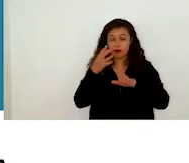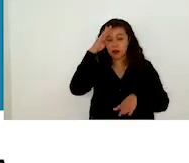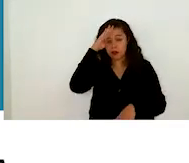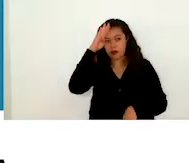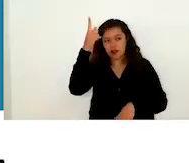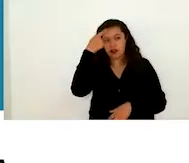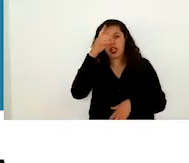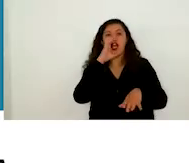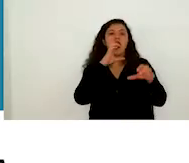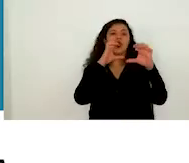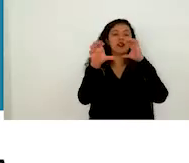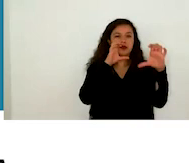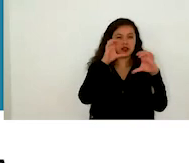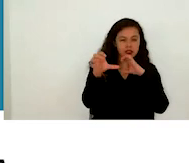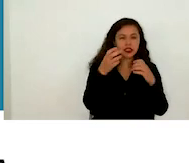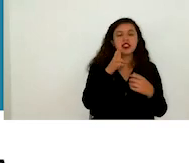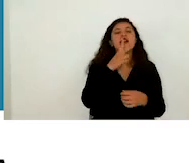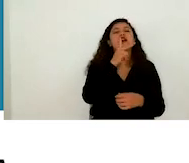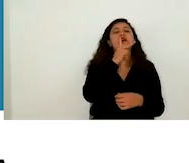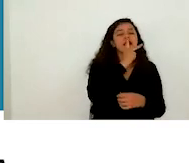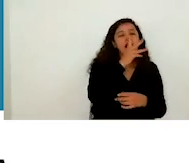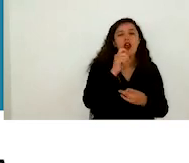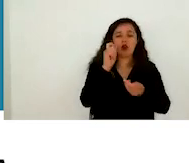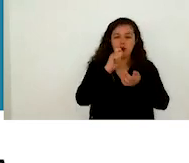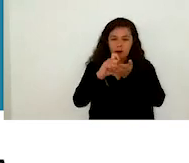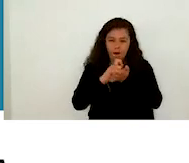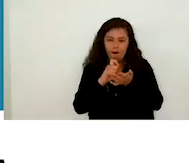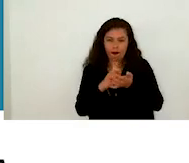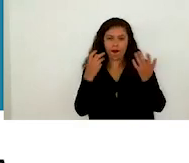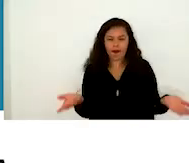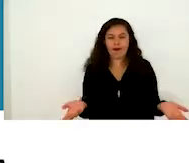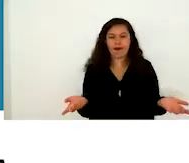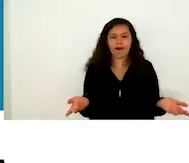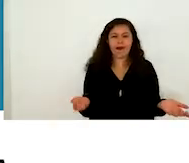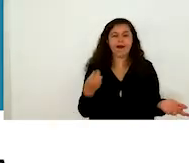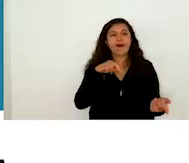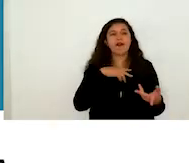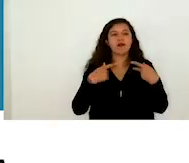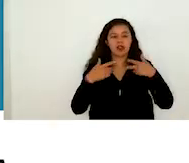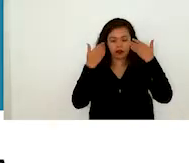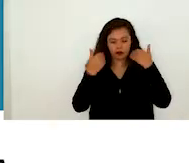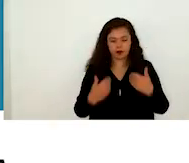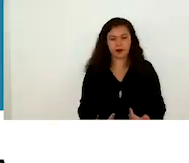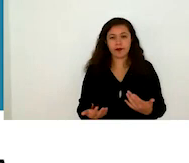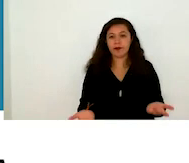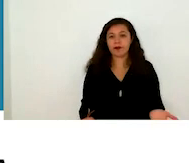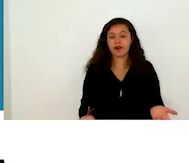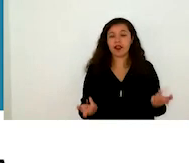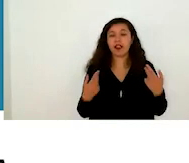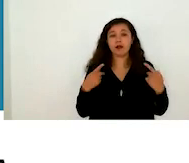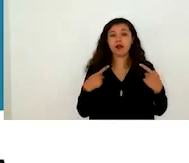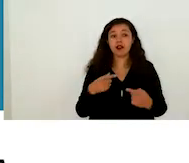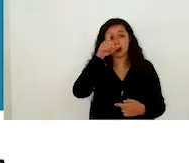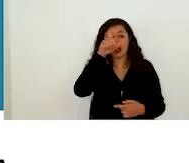comunicación verbal ser escrita influye mucho como somos nosotros como personas mira una persona que